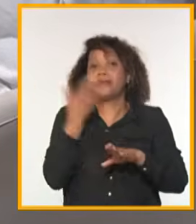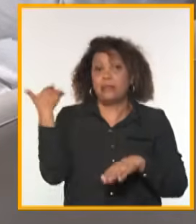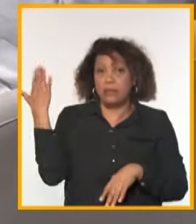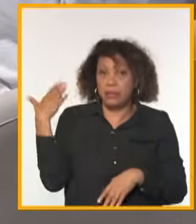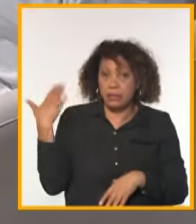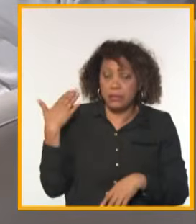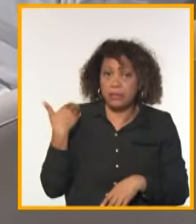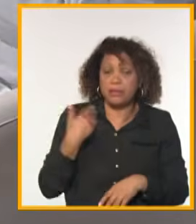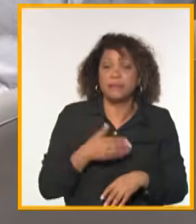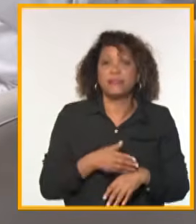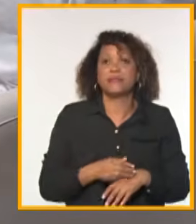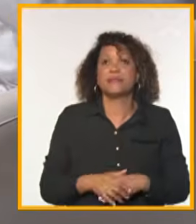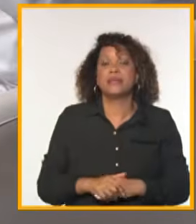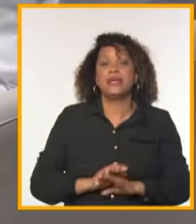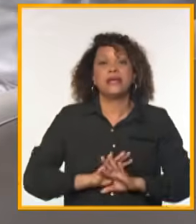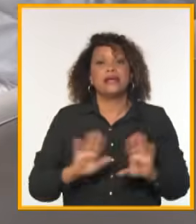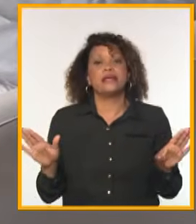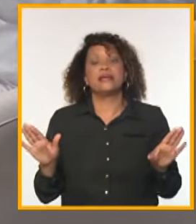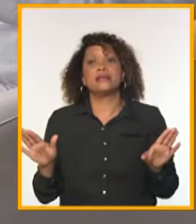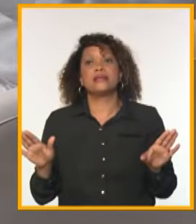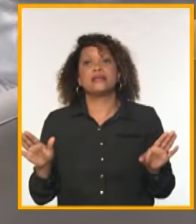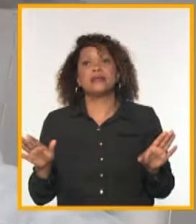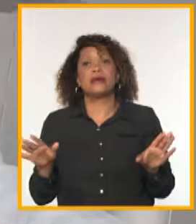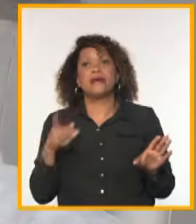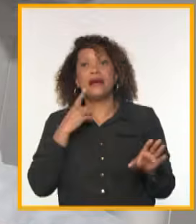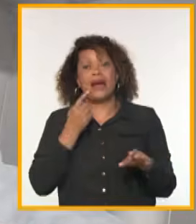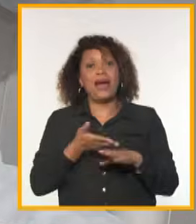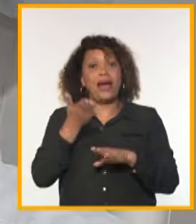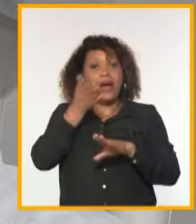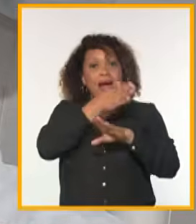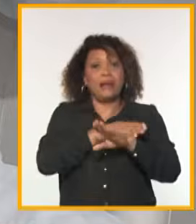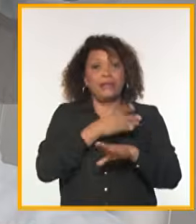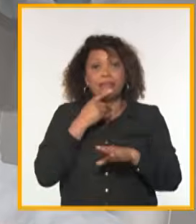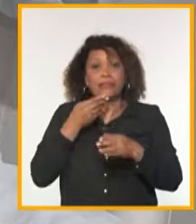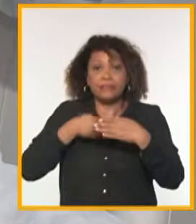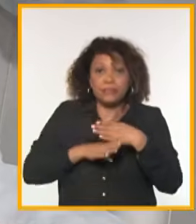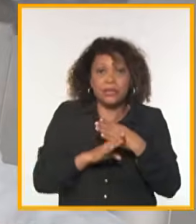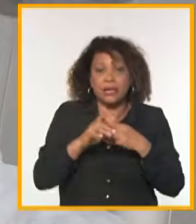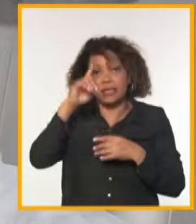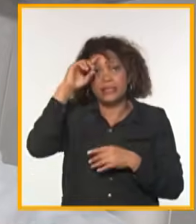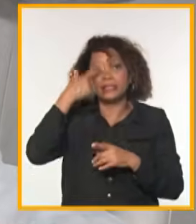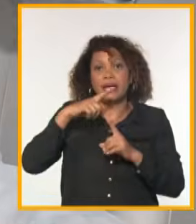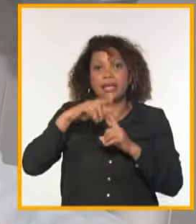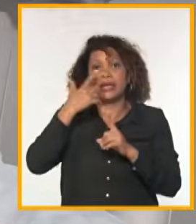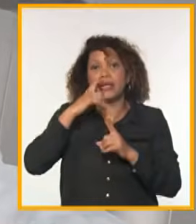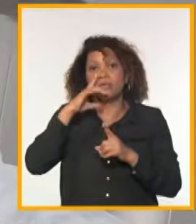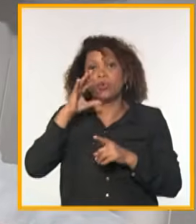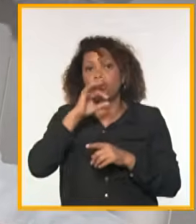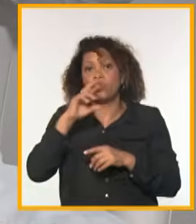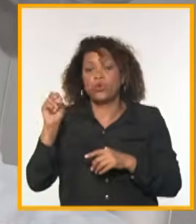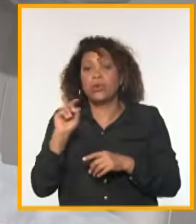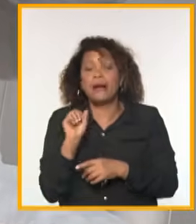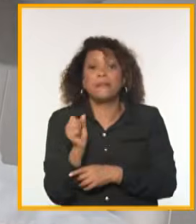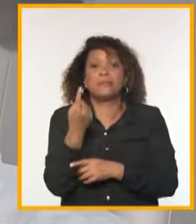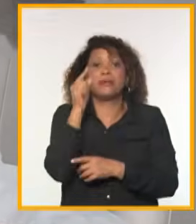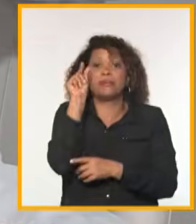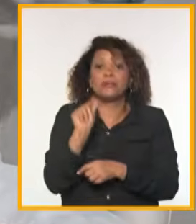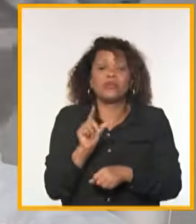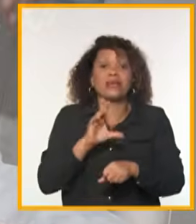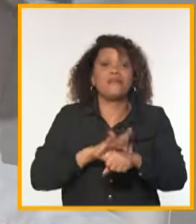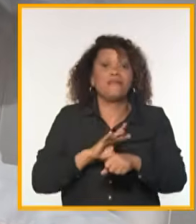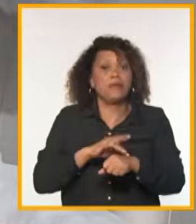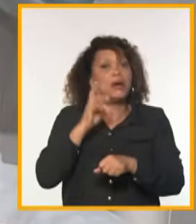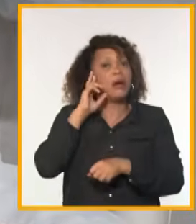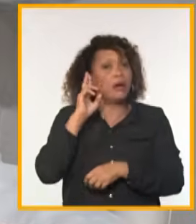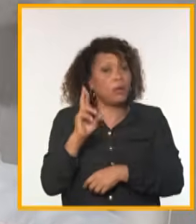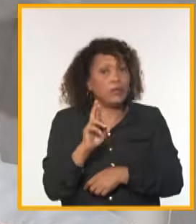Desde antes, ya cuando, antes de entrar yo en el sanatorio, los primeros pacientes que se enfermaron, porque acuérdate que una cosa